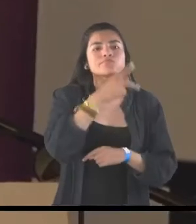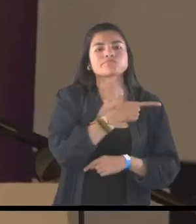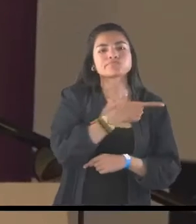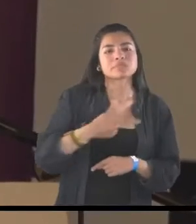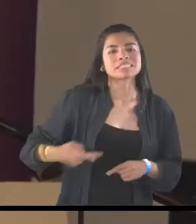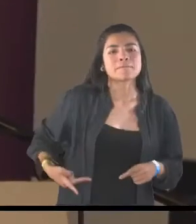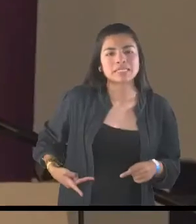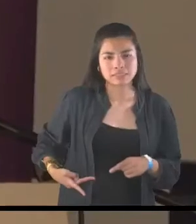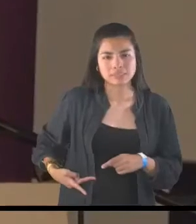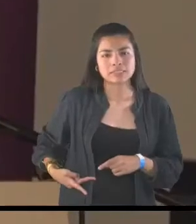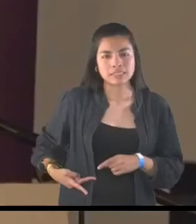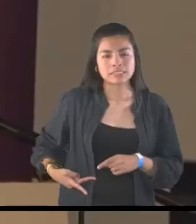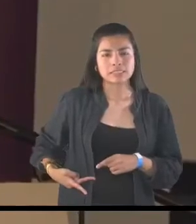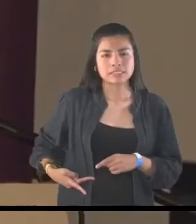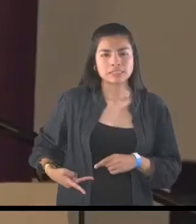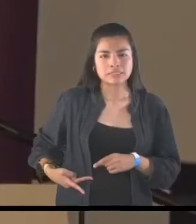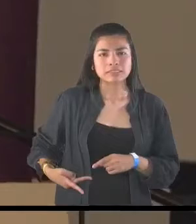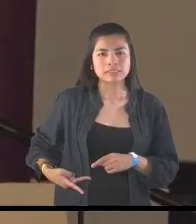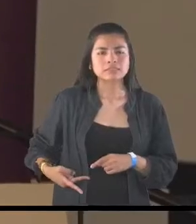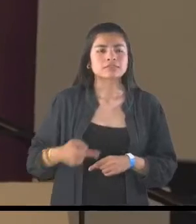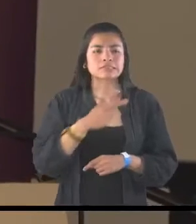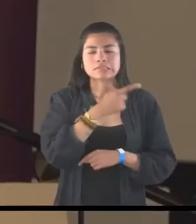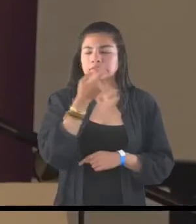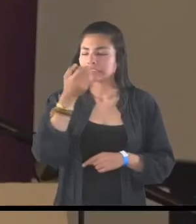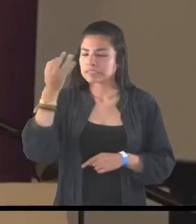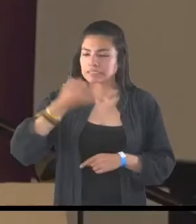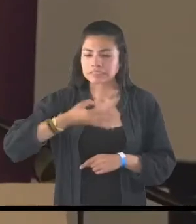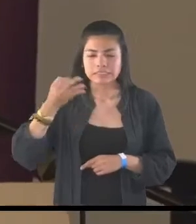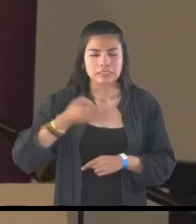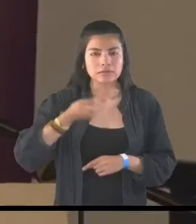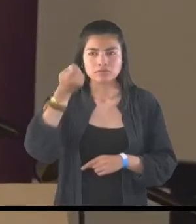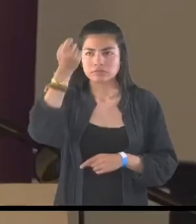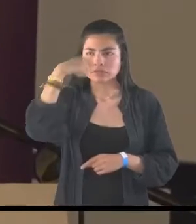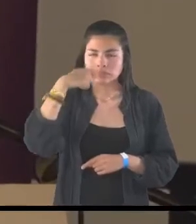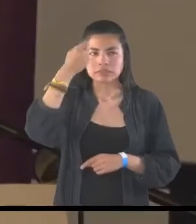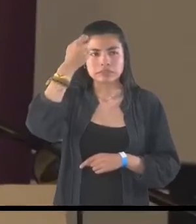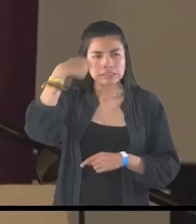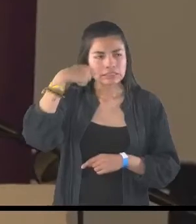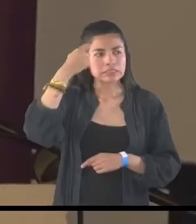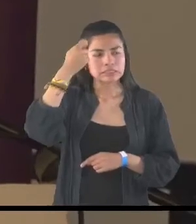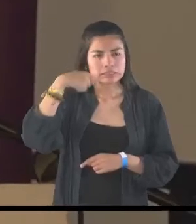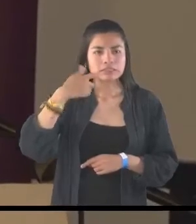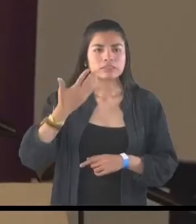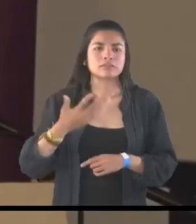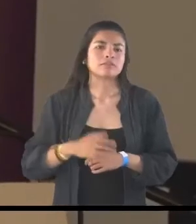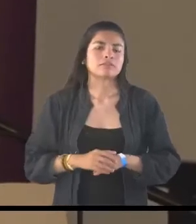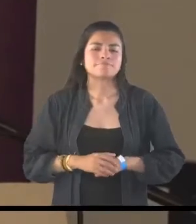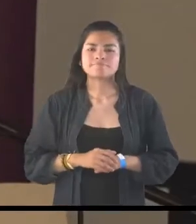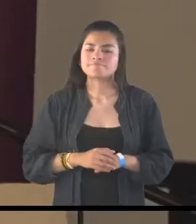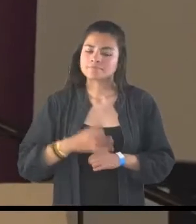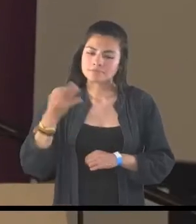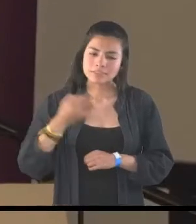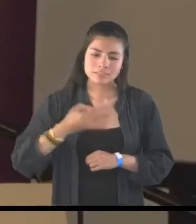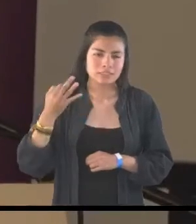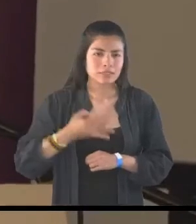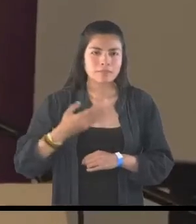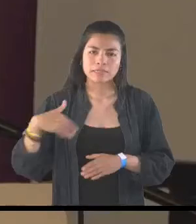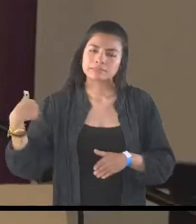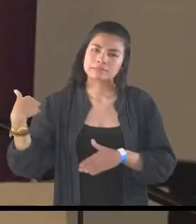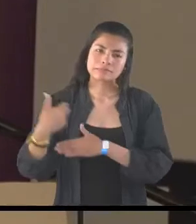vicepresidenta siempre tiene presente, siempre los tiene y las tiene presente a ustedes en cada paso que